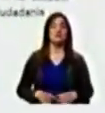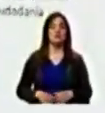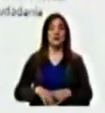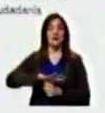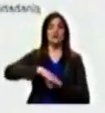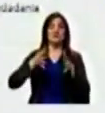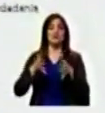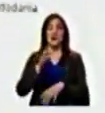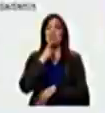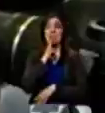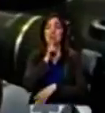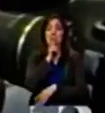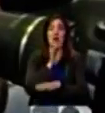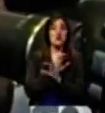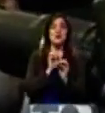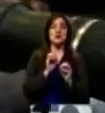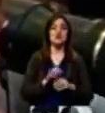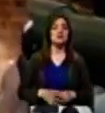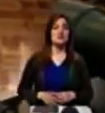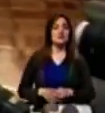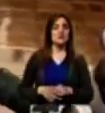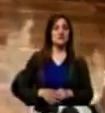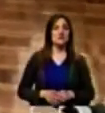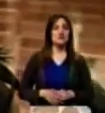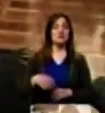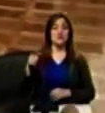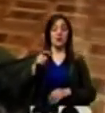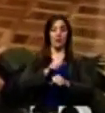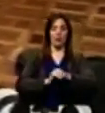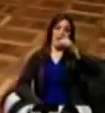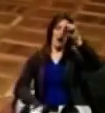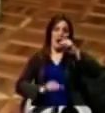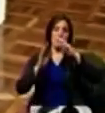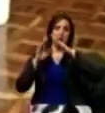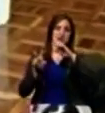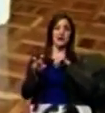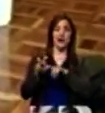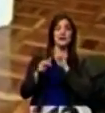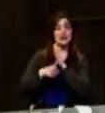que gritan arbitrariedad. Pero el silencio se rompió tras las revelaciones del caso